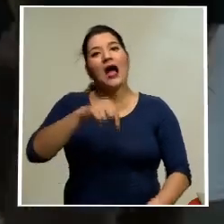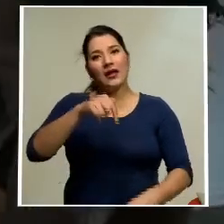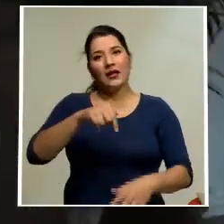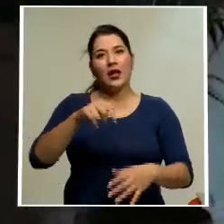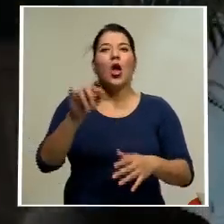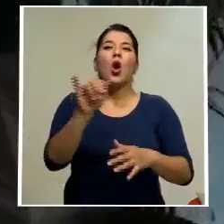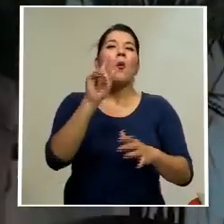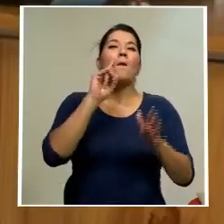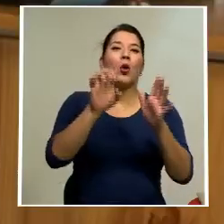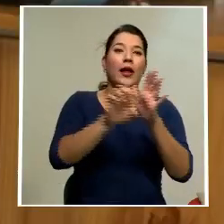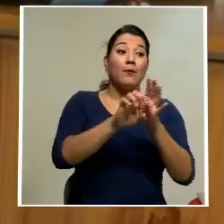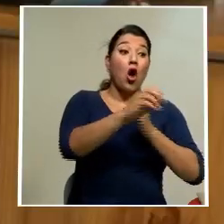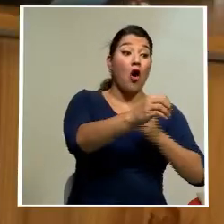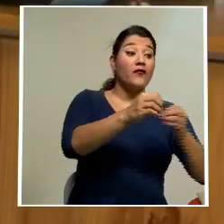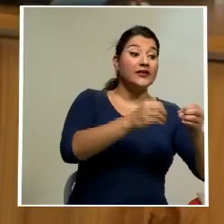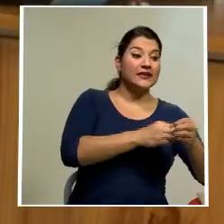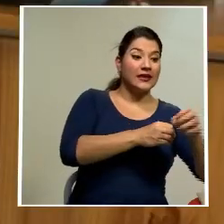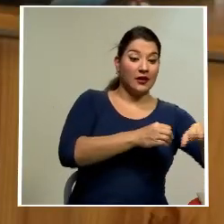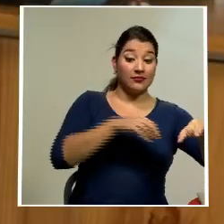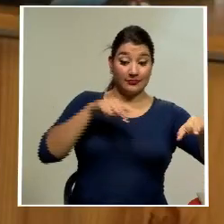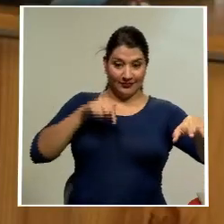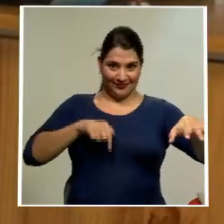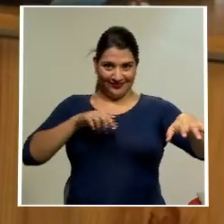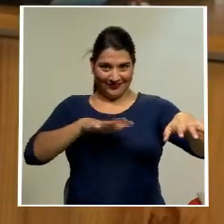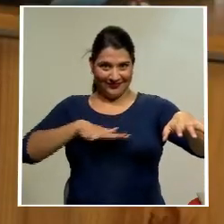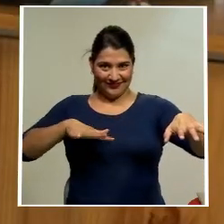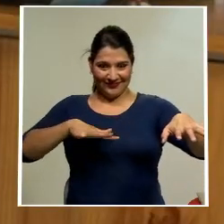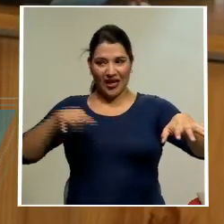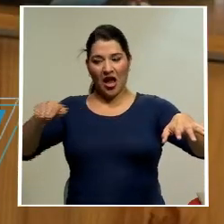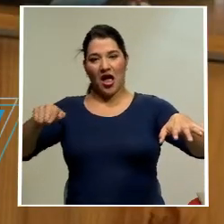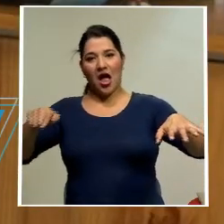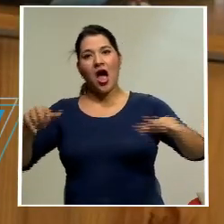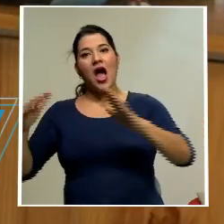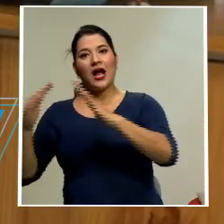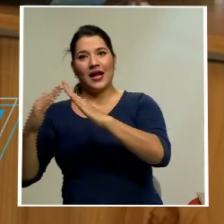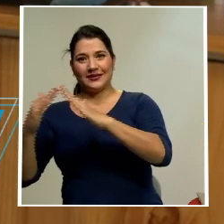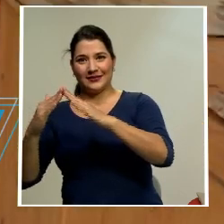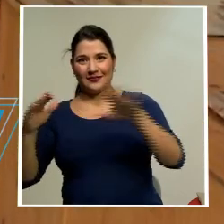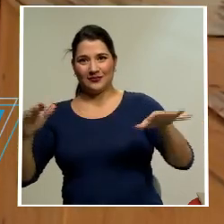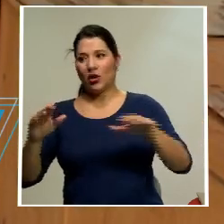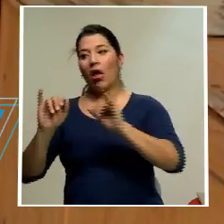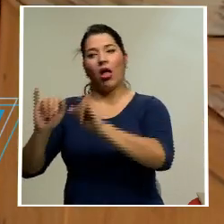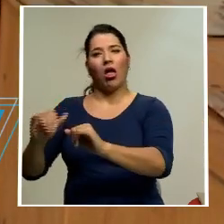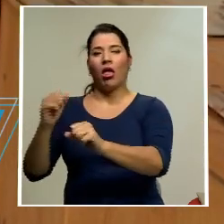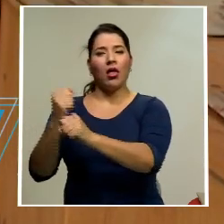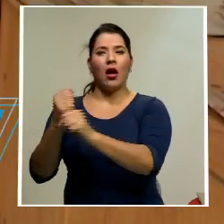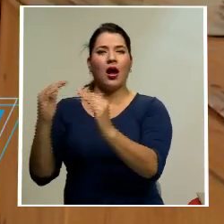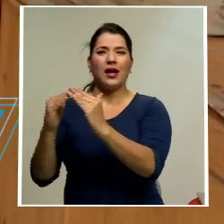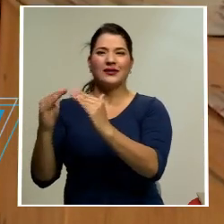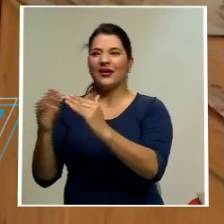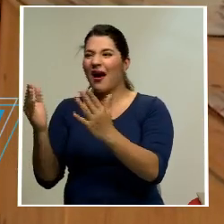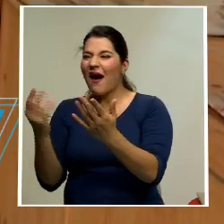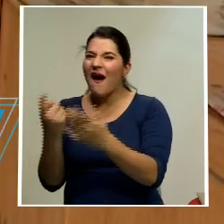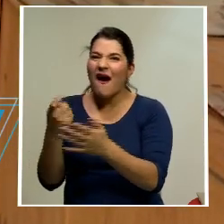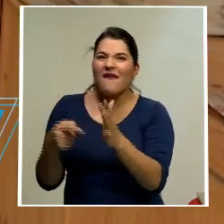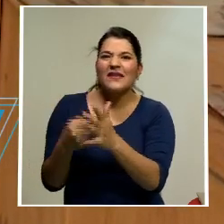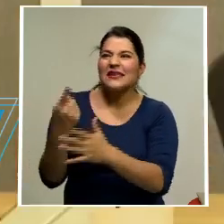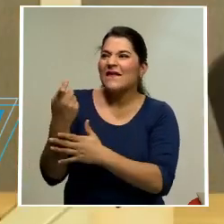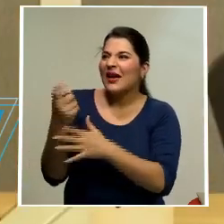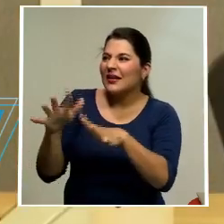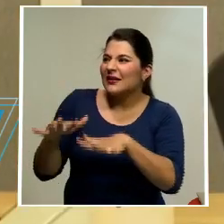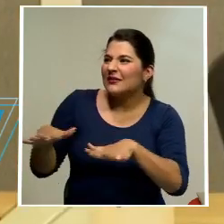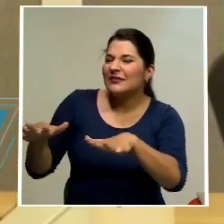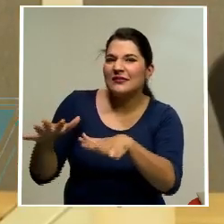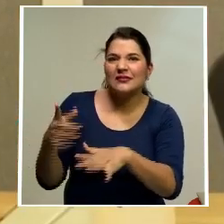casa y la oficina. Es un lugar en donde nos sentimos cómodos, tranquilos, bastante privado, a diferencia de una cafetería o